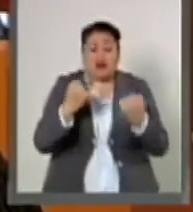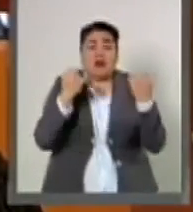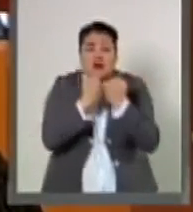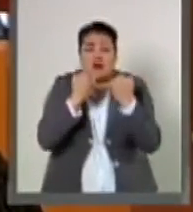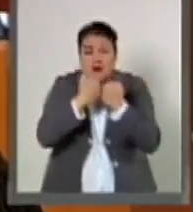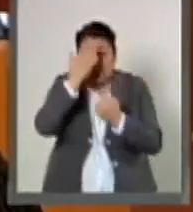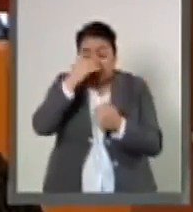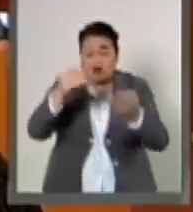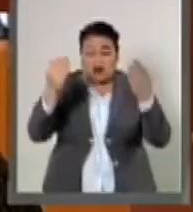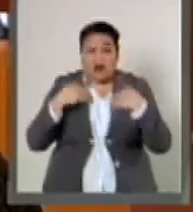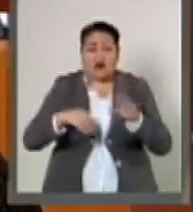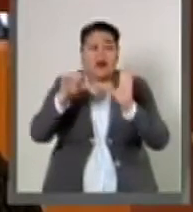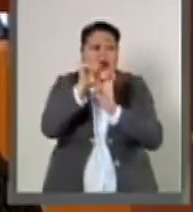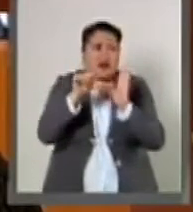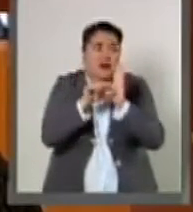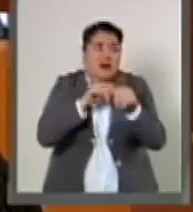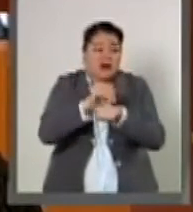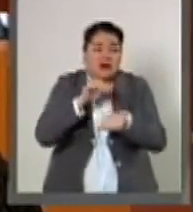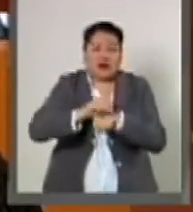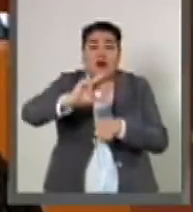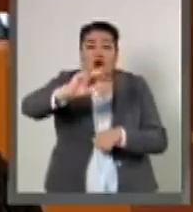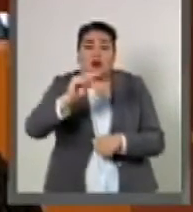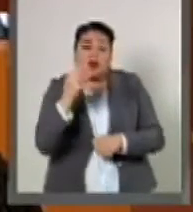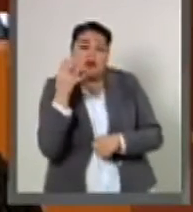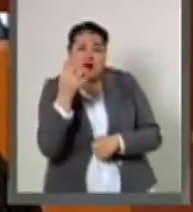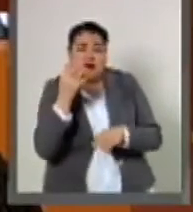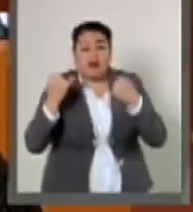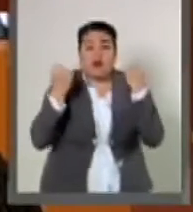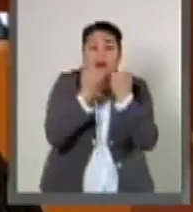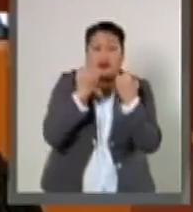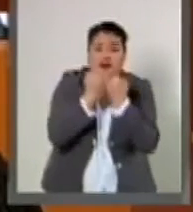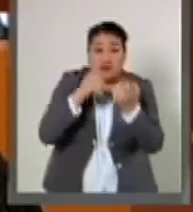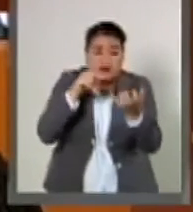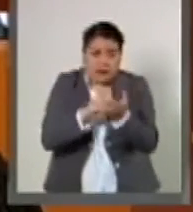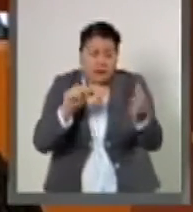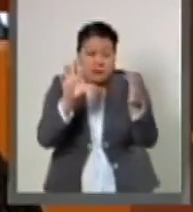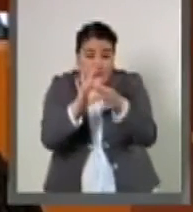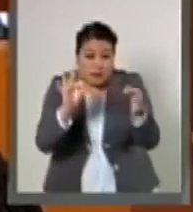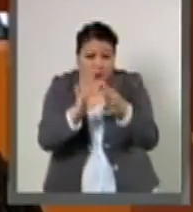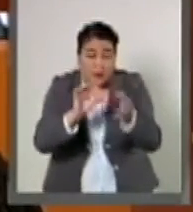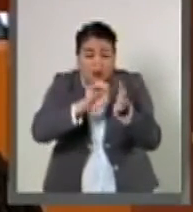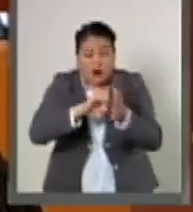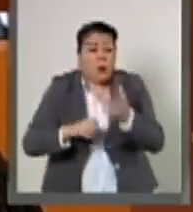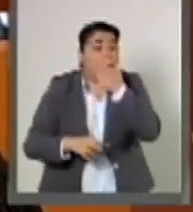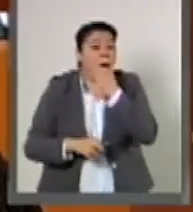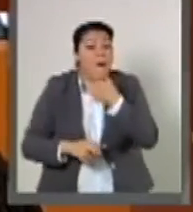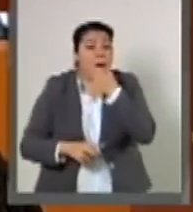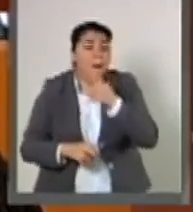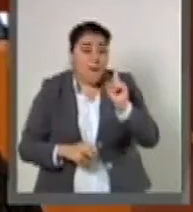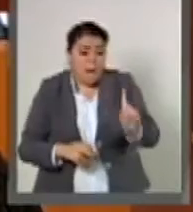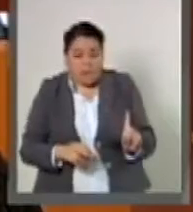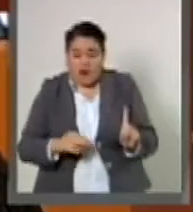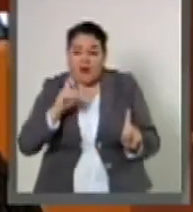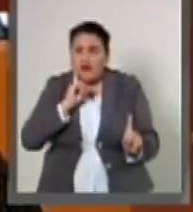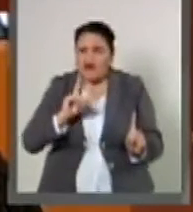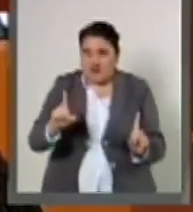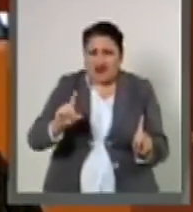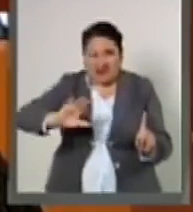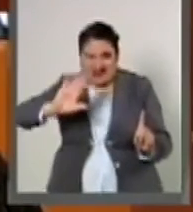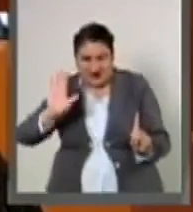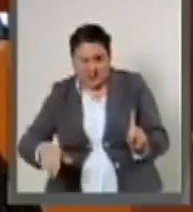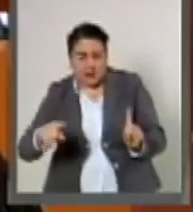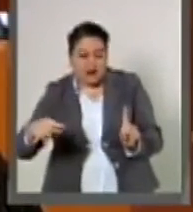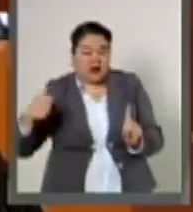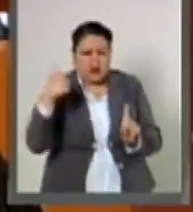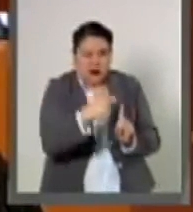artículo 84, el cual hace una distinción para el caso del esposo de la asegurada, es decir,